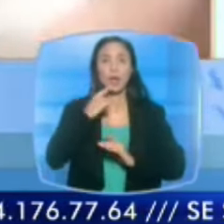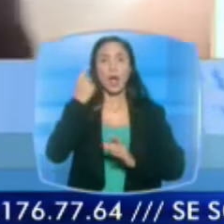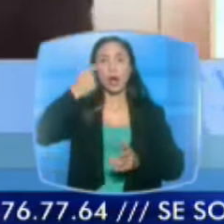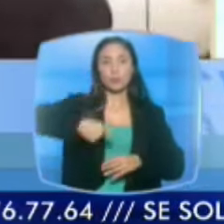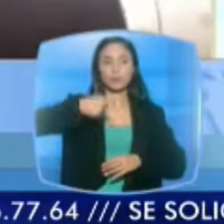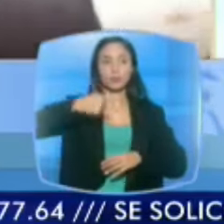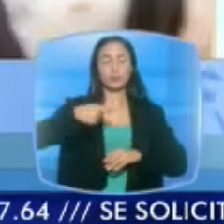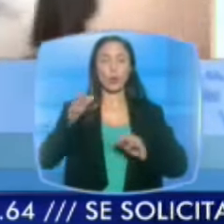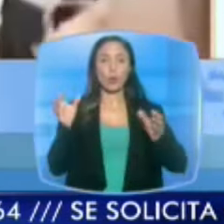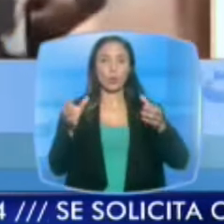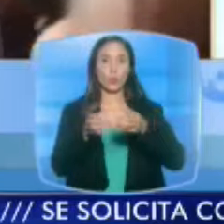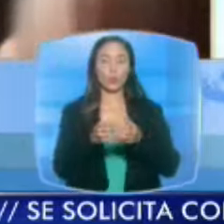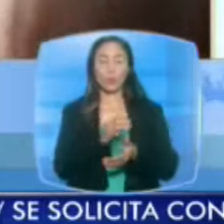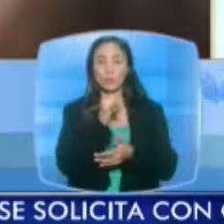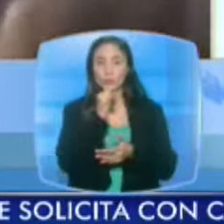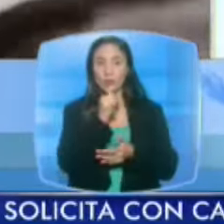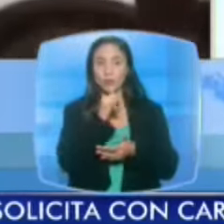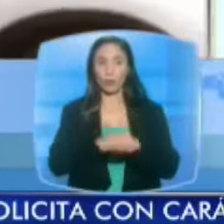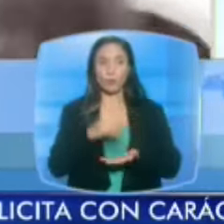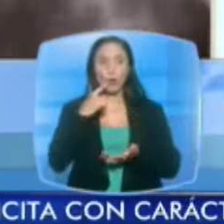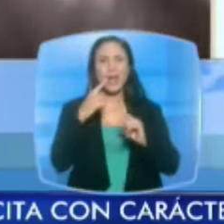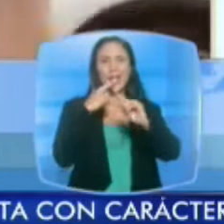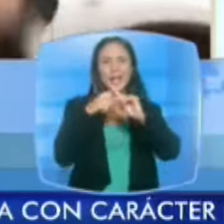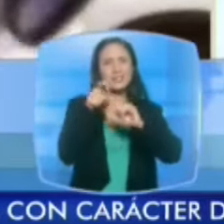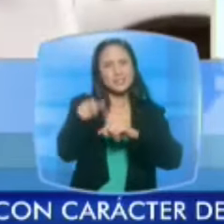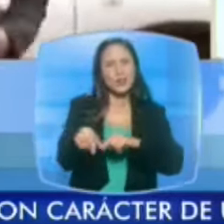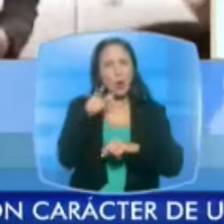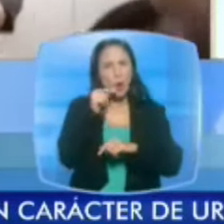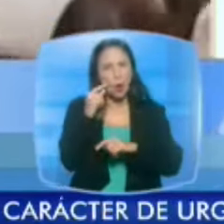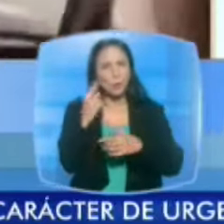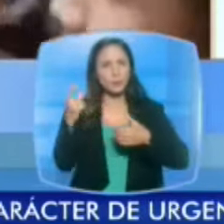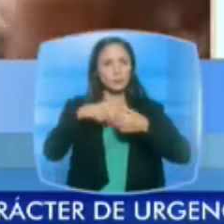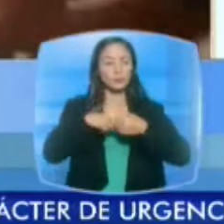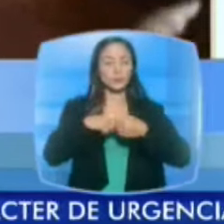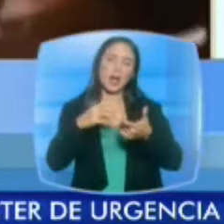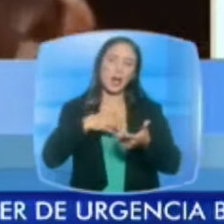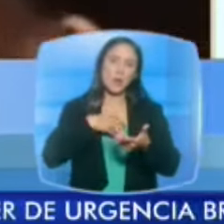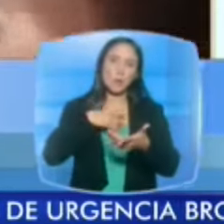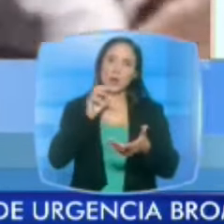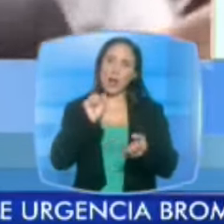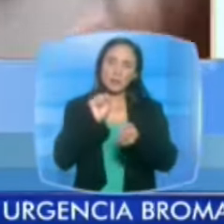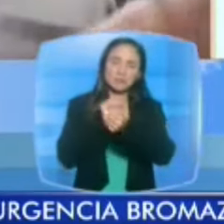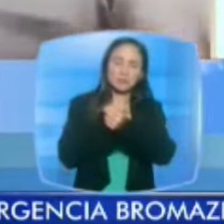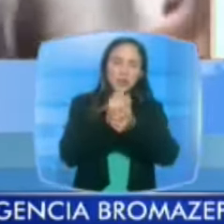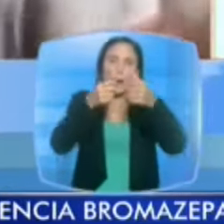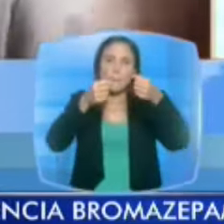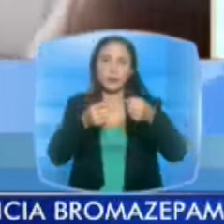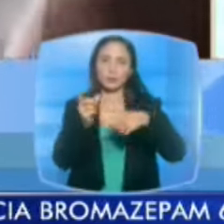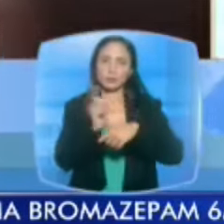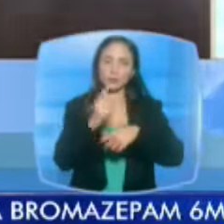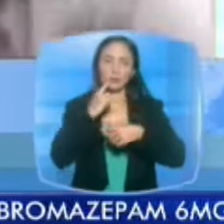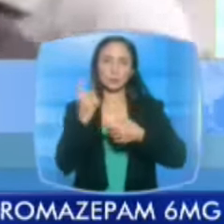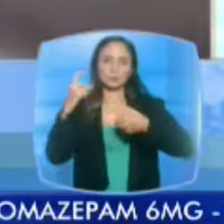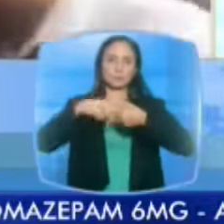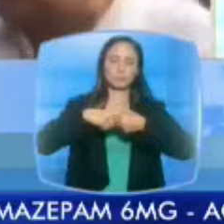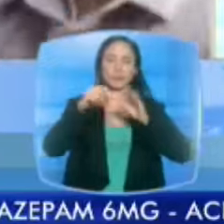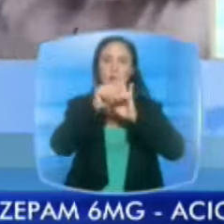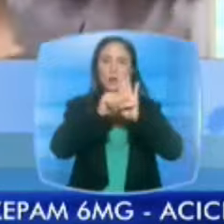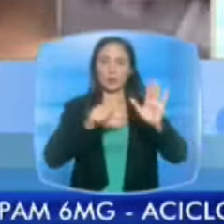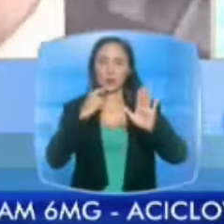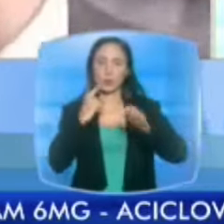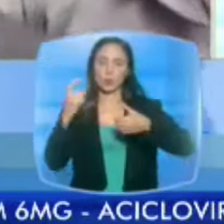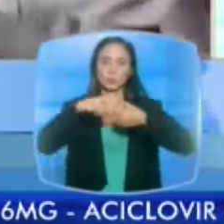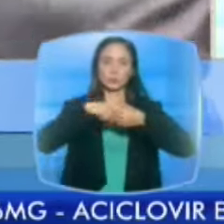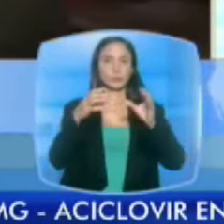Corte Suprema indicó que el ex legislador no deberá ir a cárcel debido a que le fue aplicado un nuevo artículo del